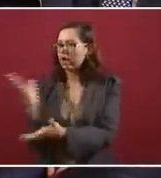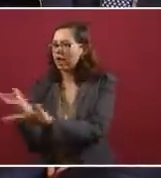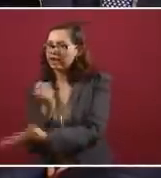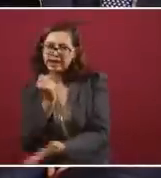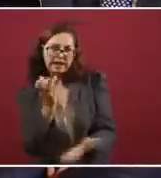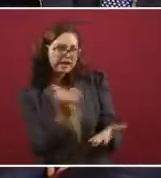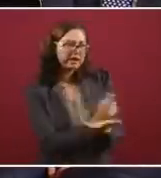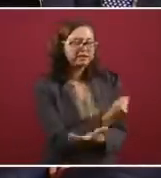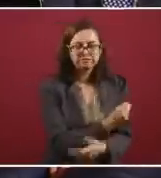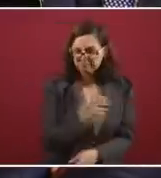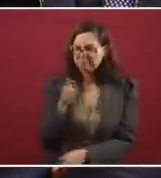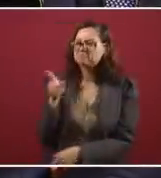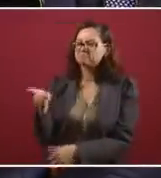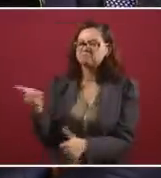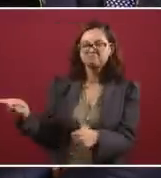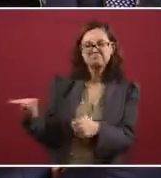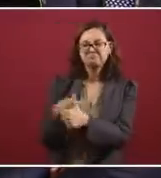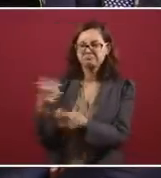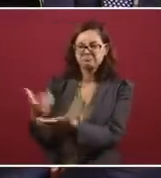dos ganar-ganares.